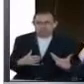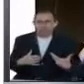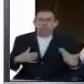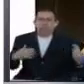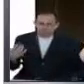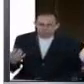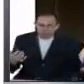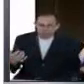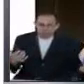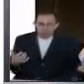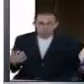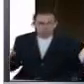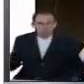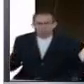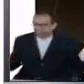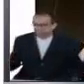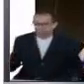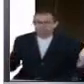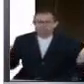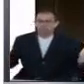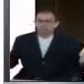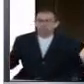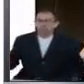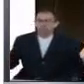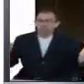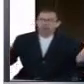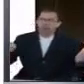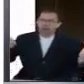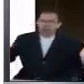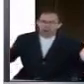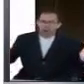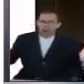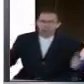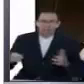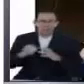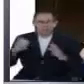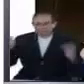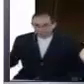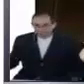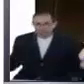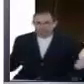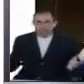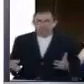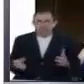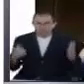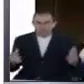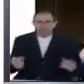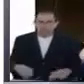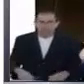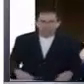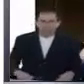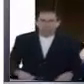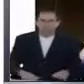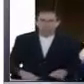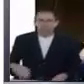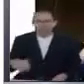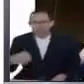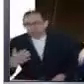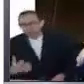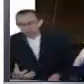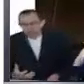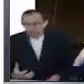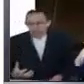disponibilidad de tiempo, los ayudo. ¿Ok? Está bien. Y así, o pueden llamar a todo el equipo y hacerlo. Este es el objetivo.